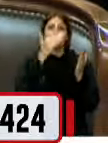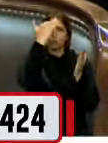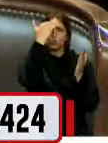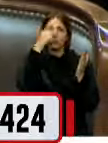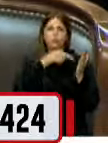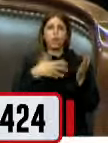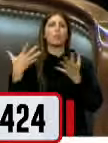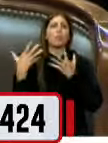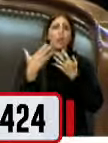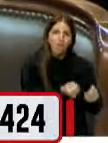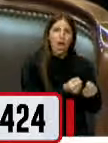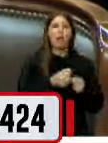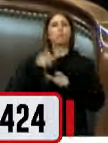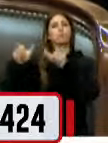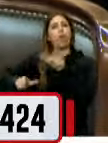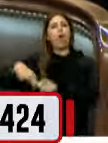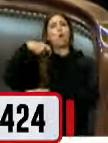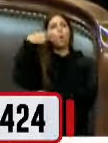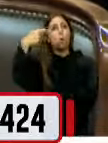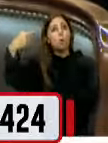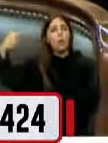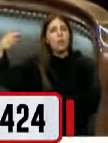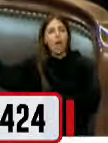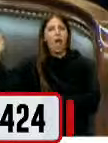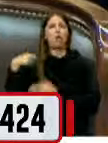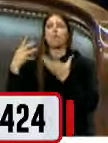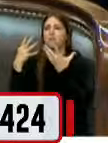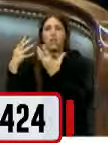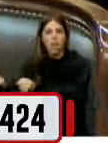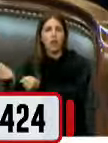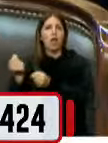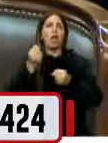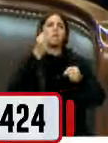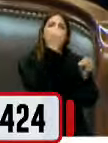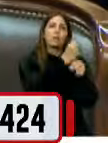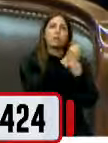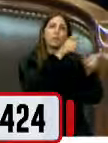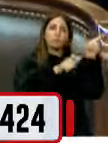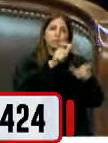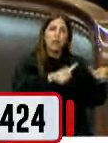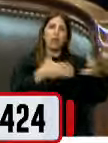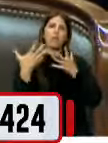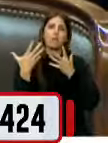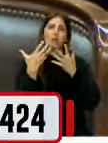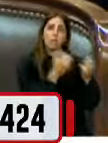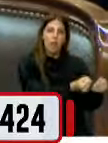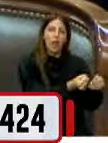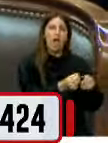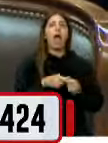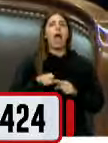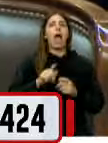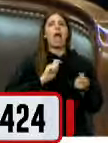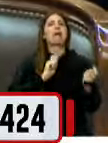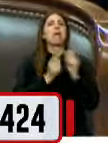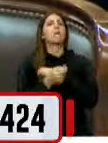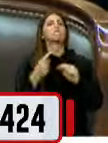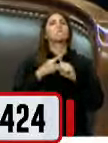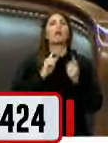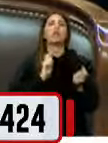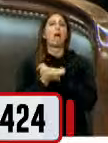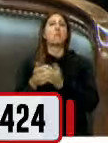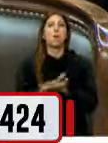están votando esa ley. ¿Eh? Los que concilian la clase. ¿Eh? Yo vengo de la clase trabajadora. Así